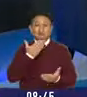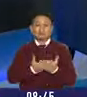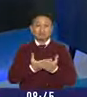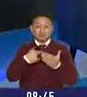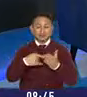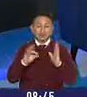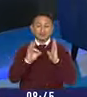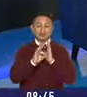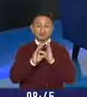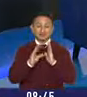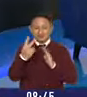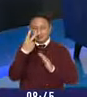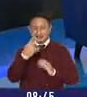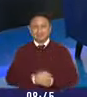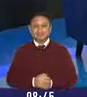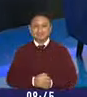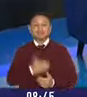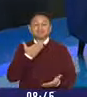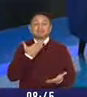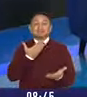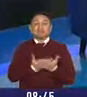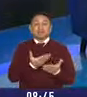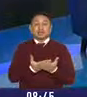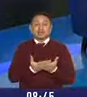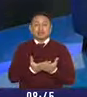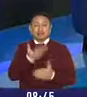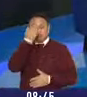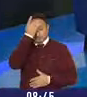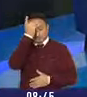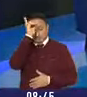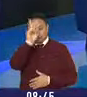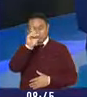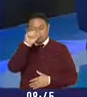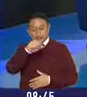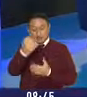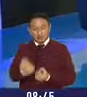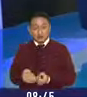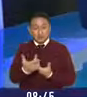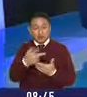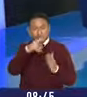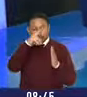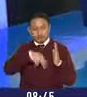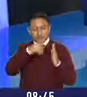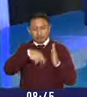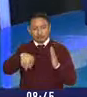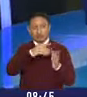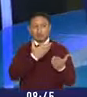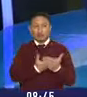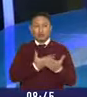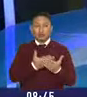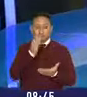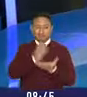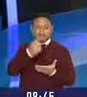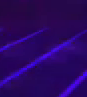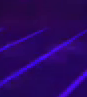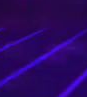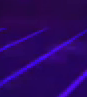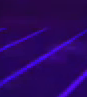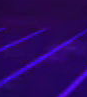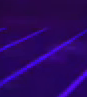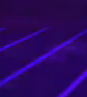redes sociales. Así es, muchísimas gracias. Tome la mejor decisión, infórmese, lea las propuestas de los candidatos. Nos vamos a una pausa.